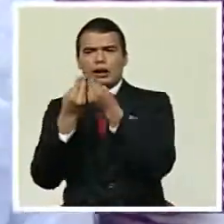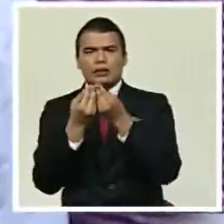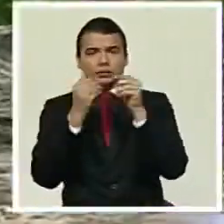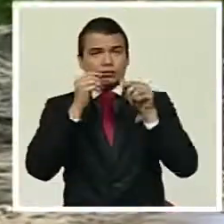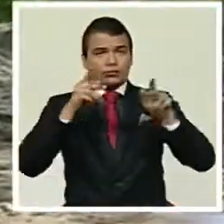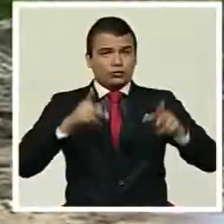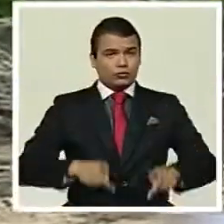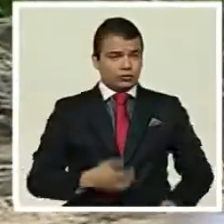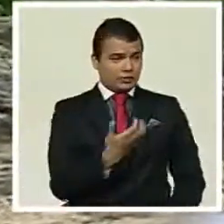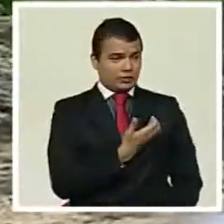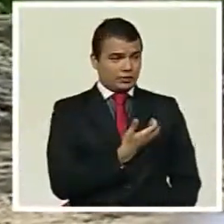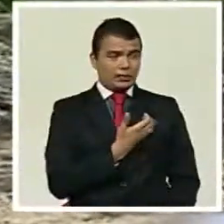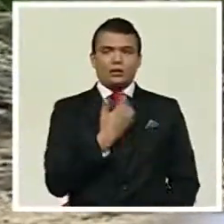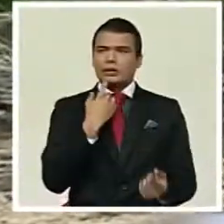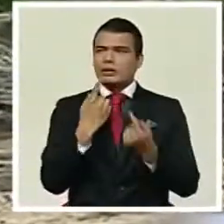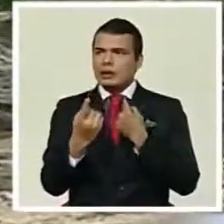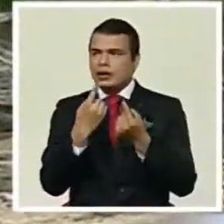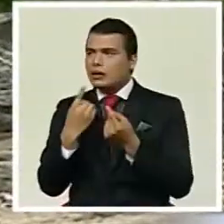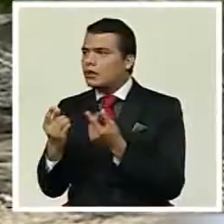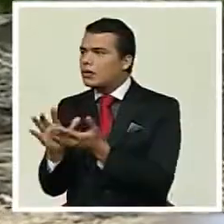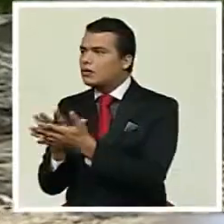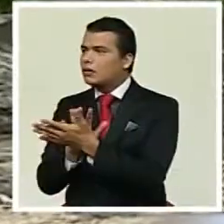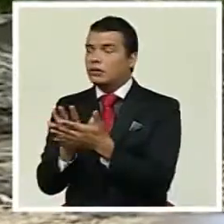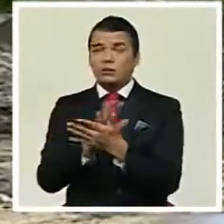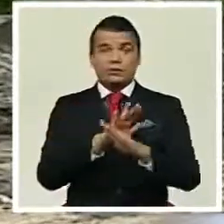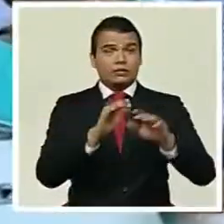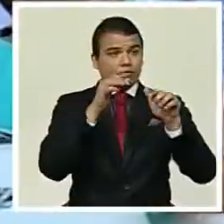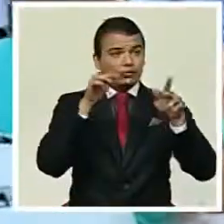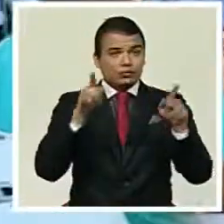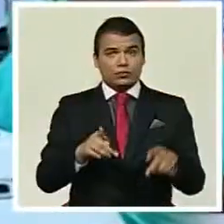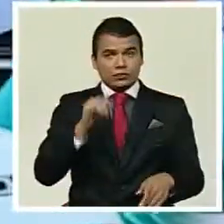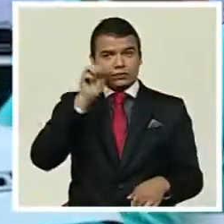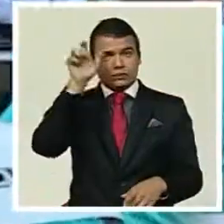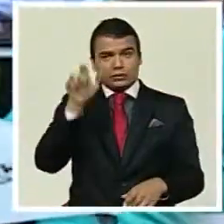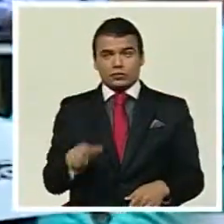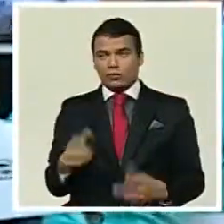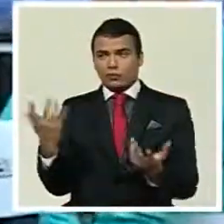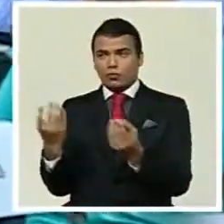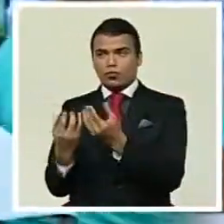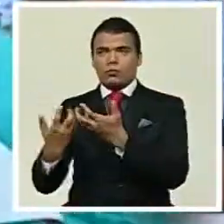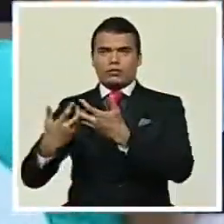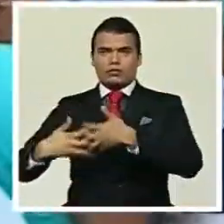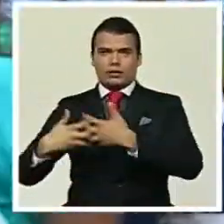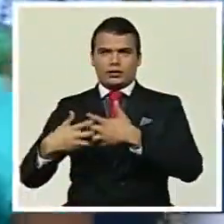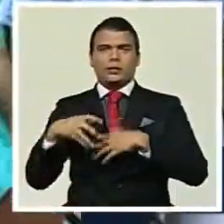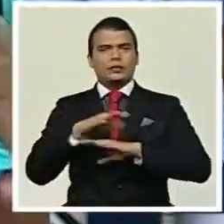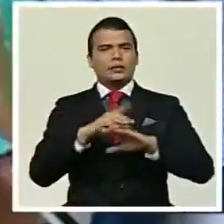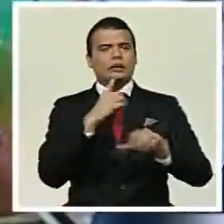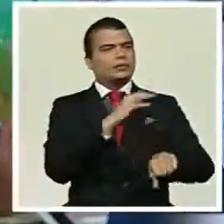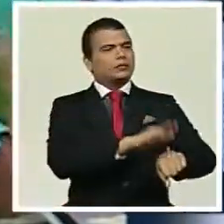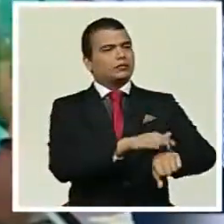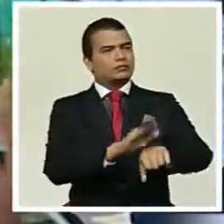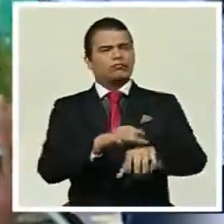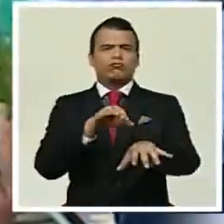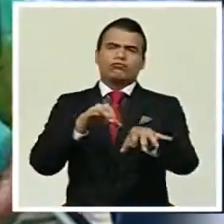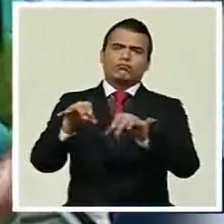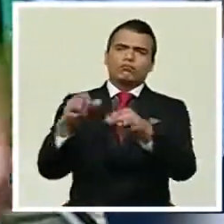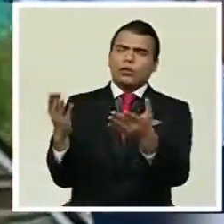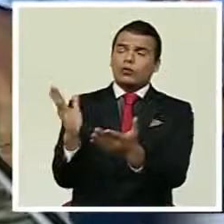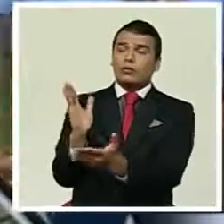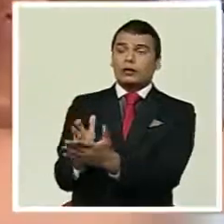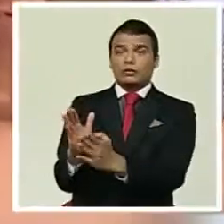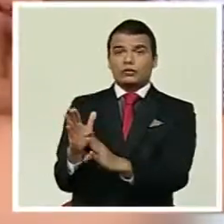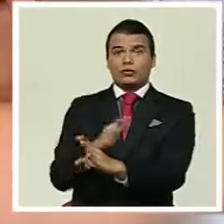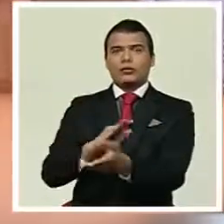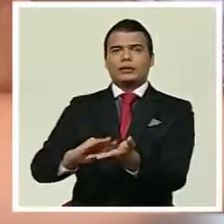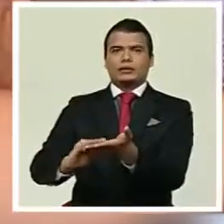alcalde, pero también que estuviera el ingeniero y estuviera el interventor para que nos pudiera dar las soluciones a esta